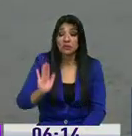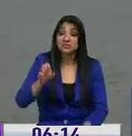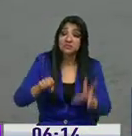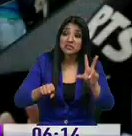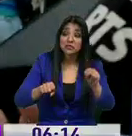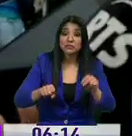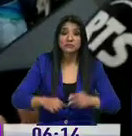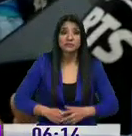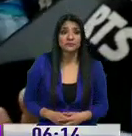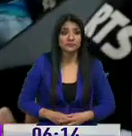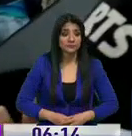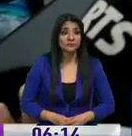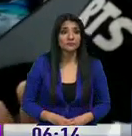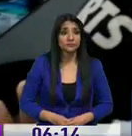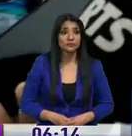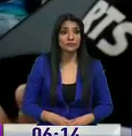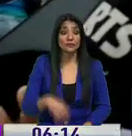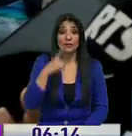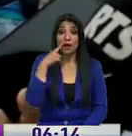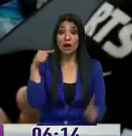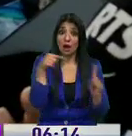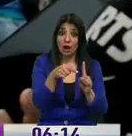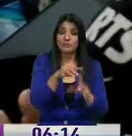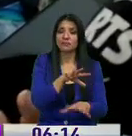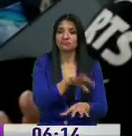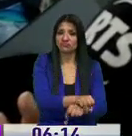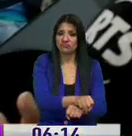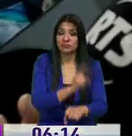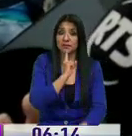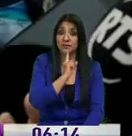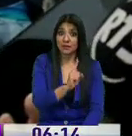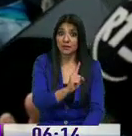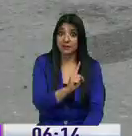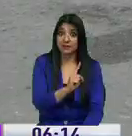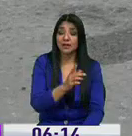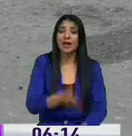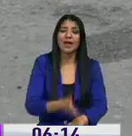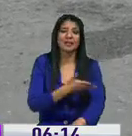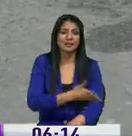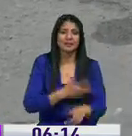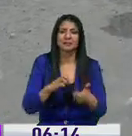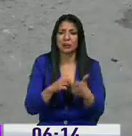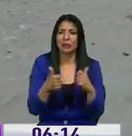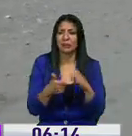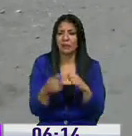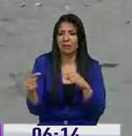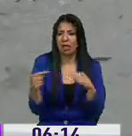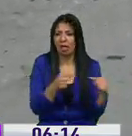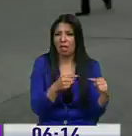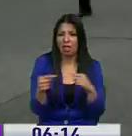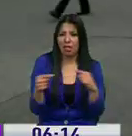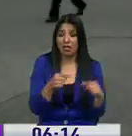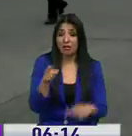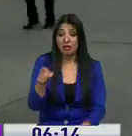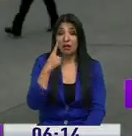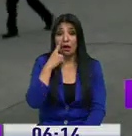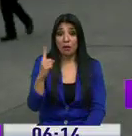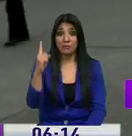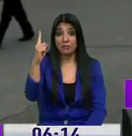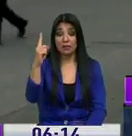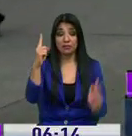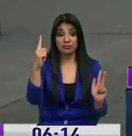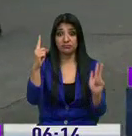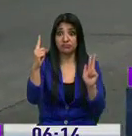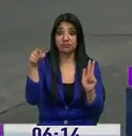el señor que está detenido dicen que desde el cuarto han venido con el problema resistiendo quizás la furia de sus socios jiménez quiso